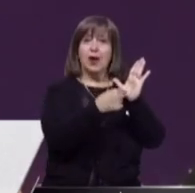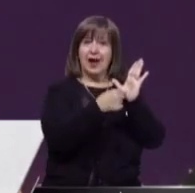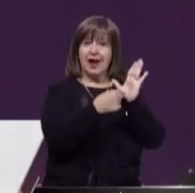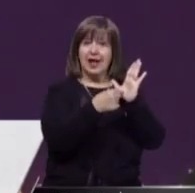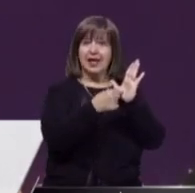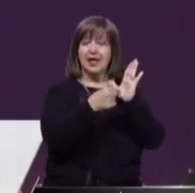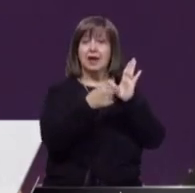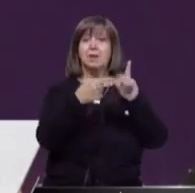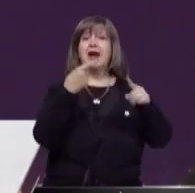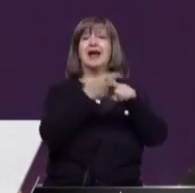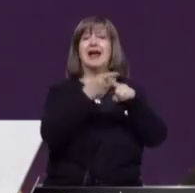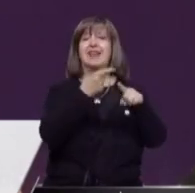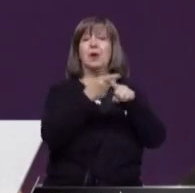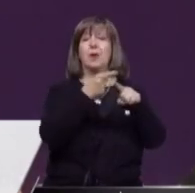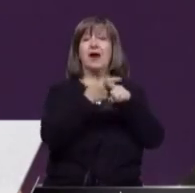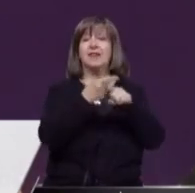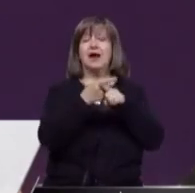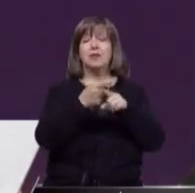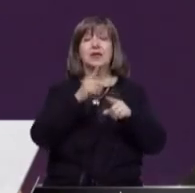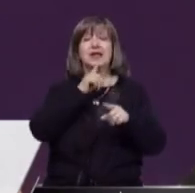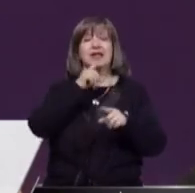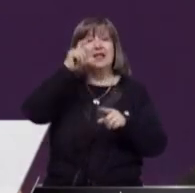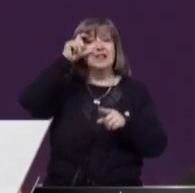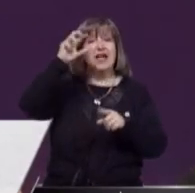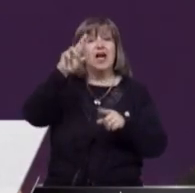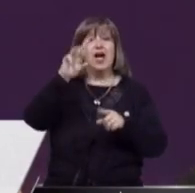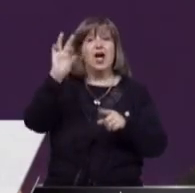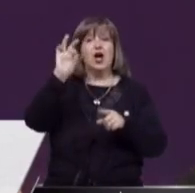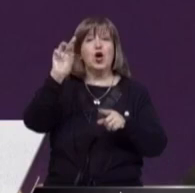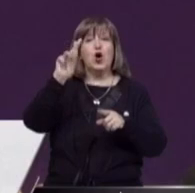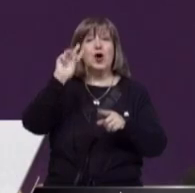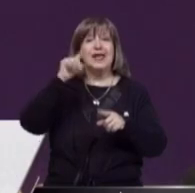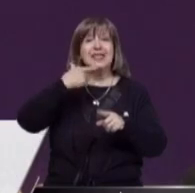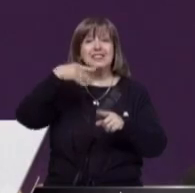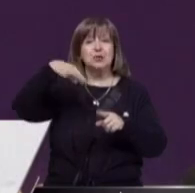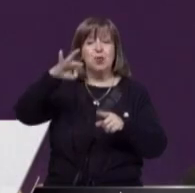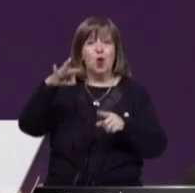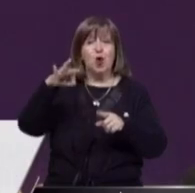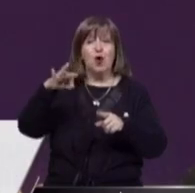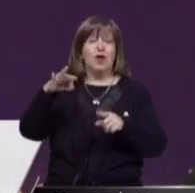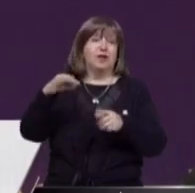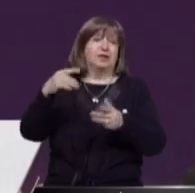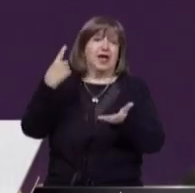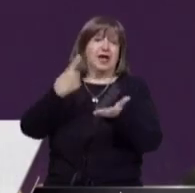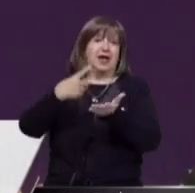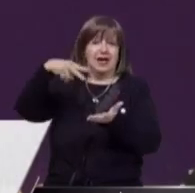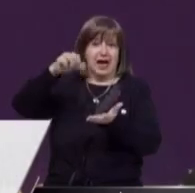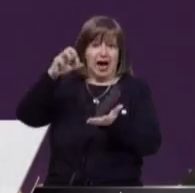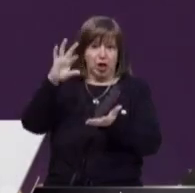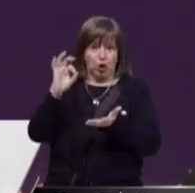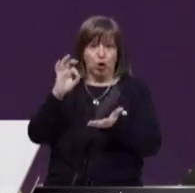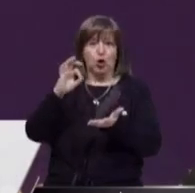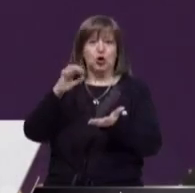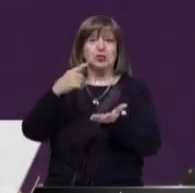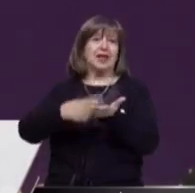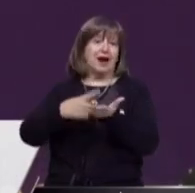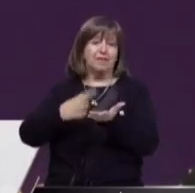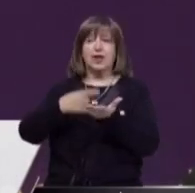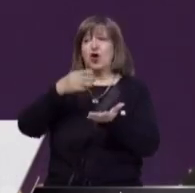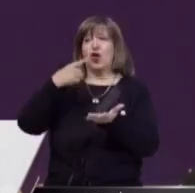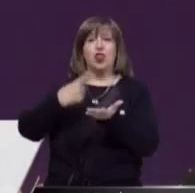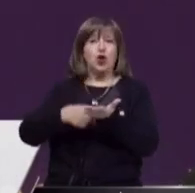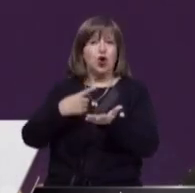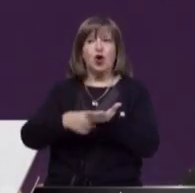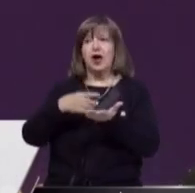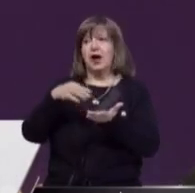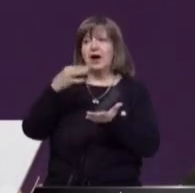que se debata, porque claramente tienen la capacidad de llevar tranquilidad y pacificar una zona cuando se